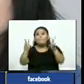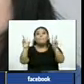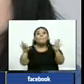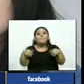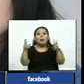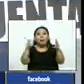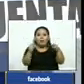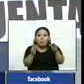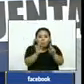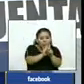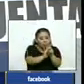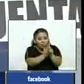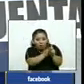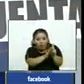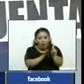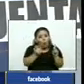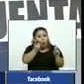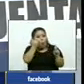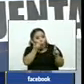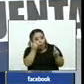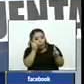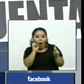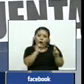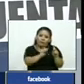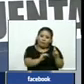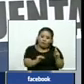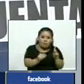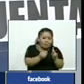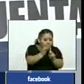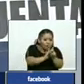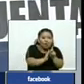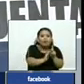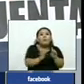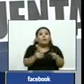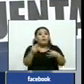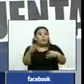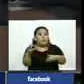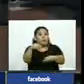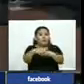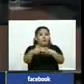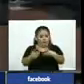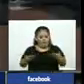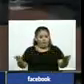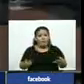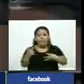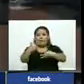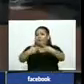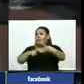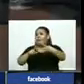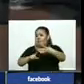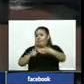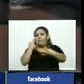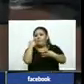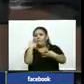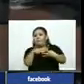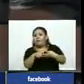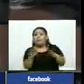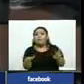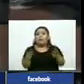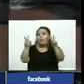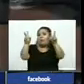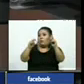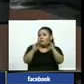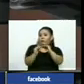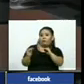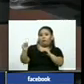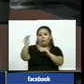sexual infantil y juvenil. También demandan que se haga cumplir la ley Lepina y poner énfasis en el interés